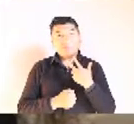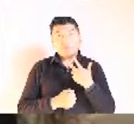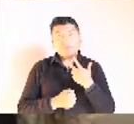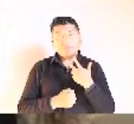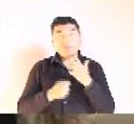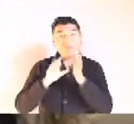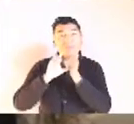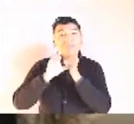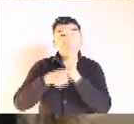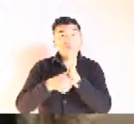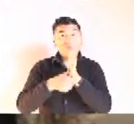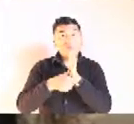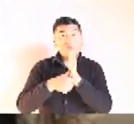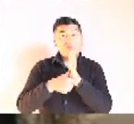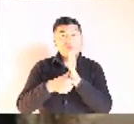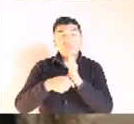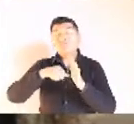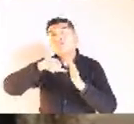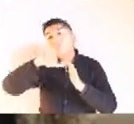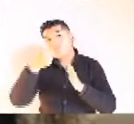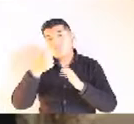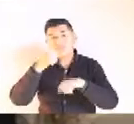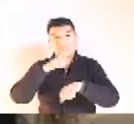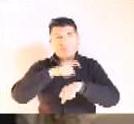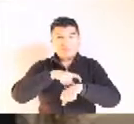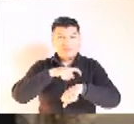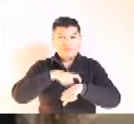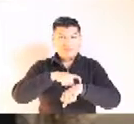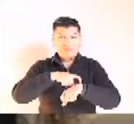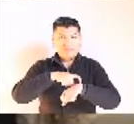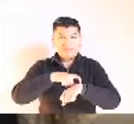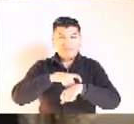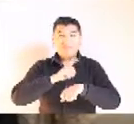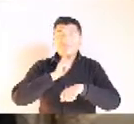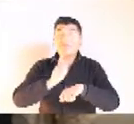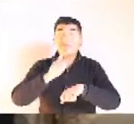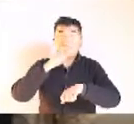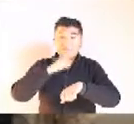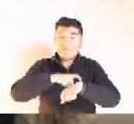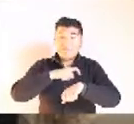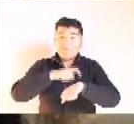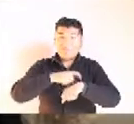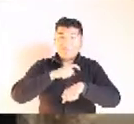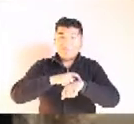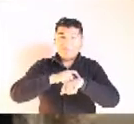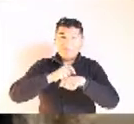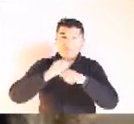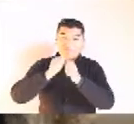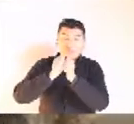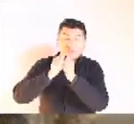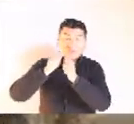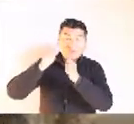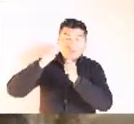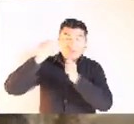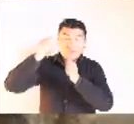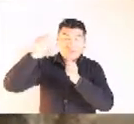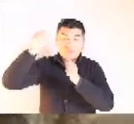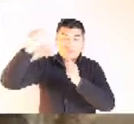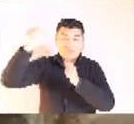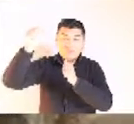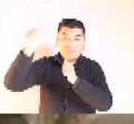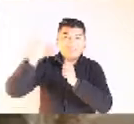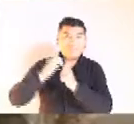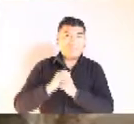Y luego un segundo momento, que es el momento del distanciamiento